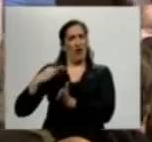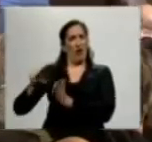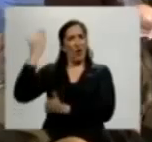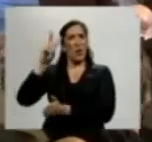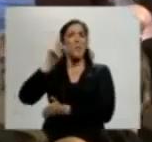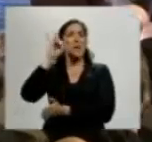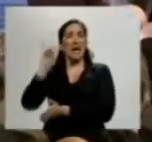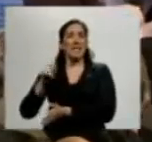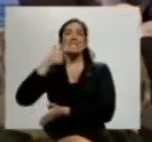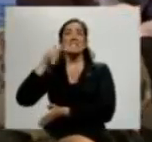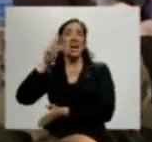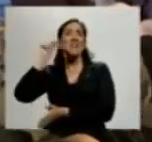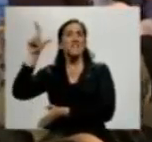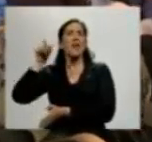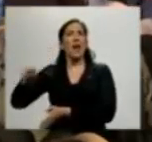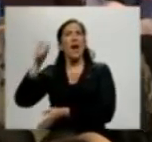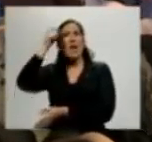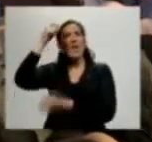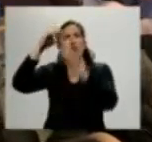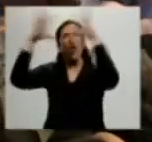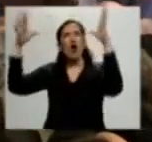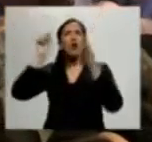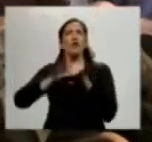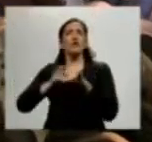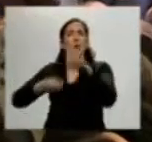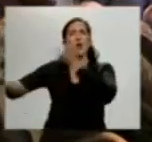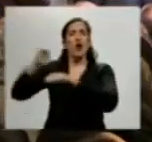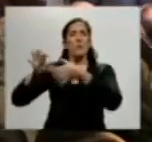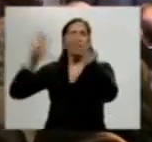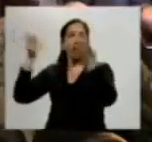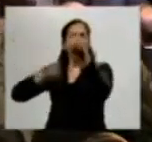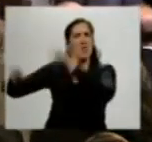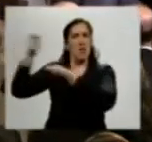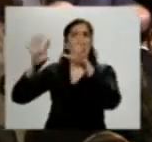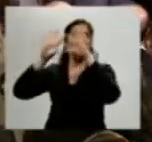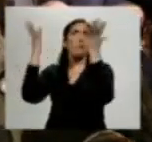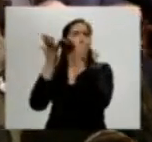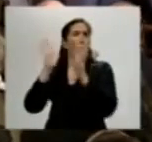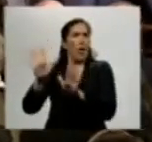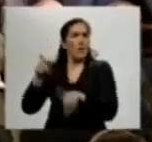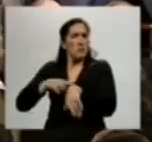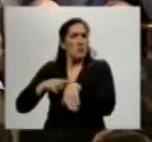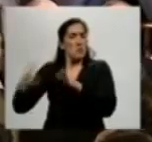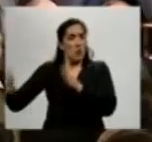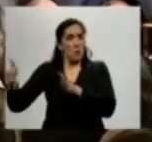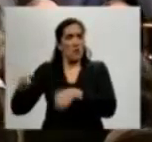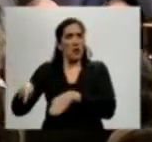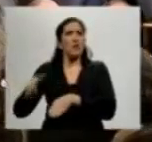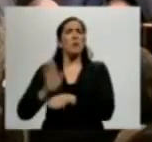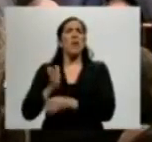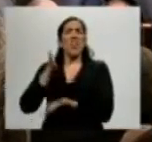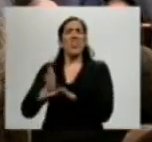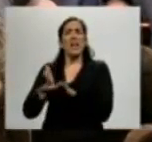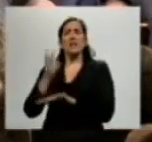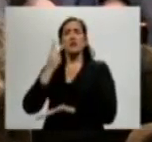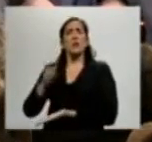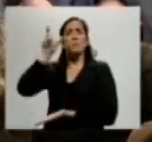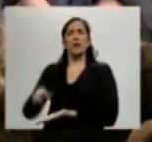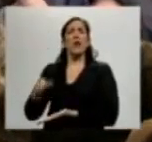Arfiel, en pleno auge del liberalismo, no solamente en la Argentina y en el mundo, era el derecho individual.